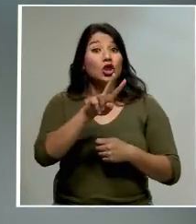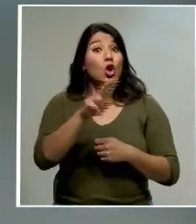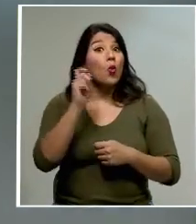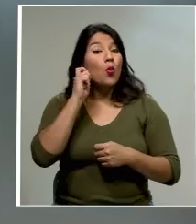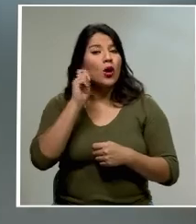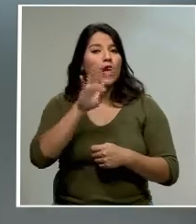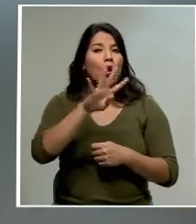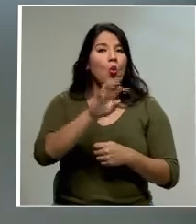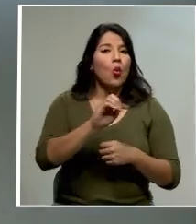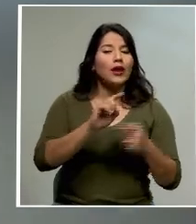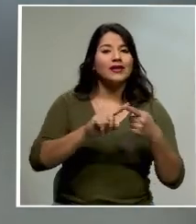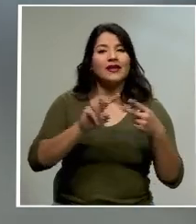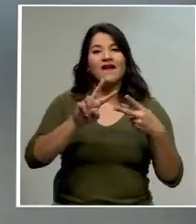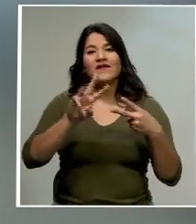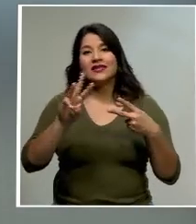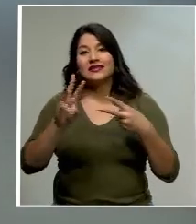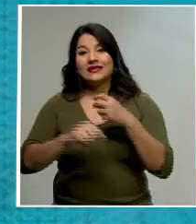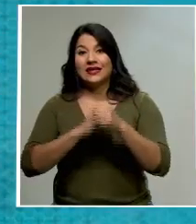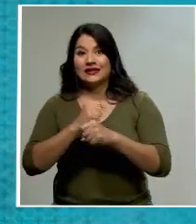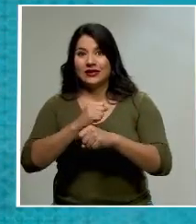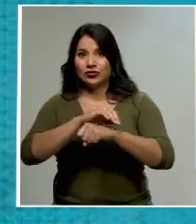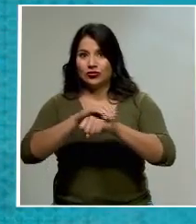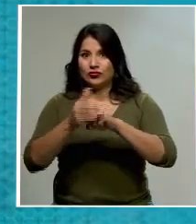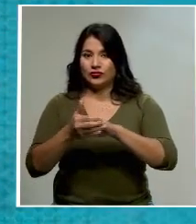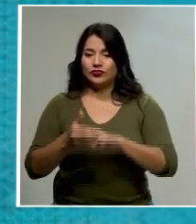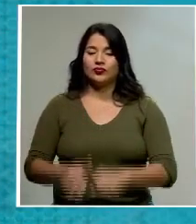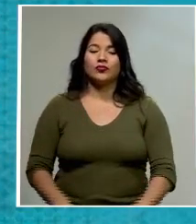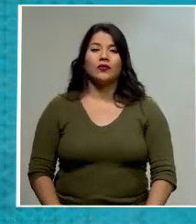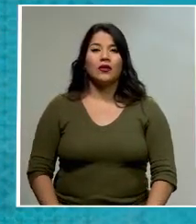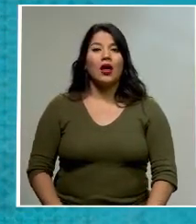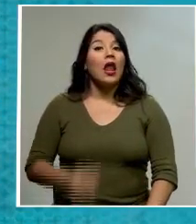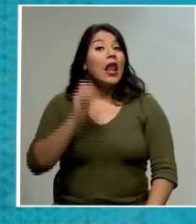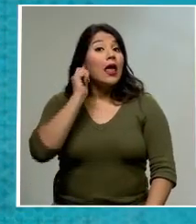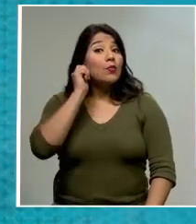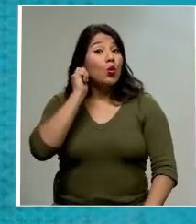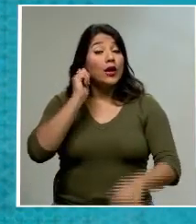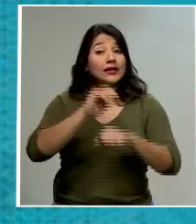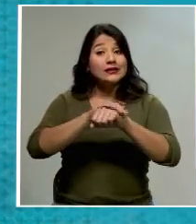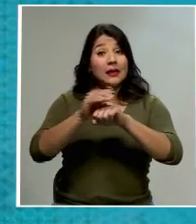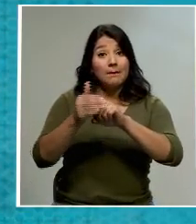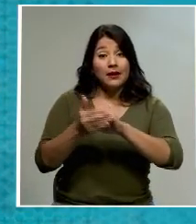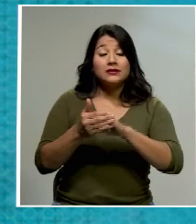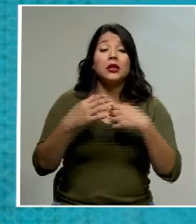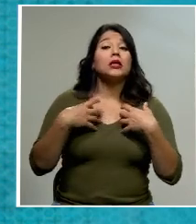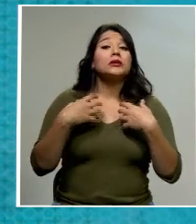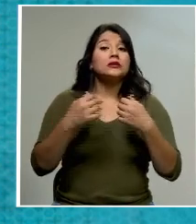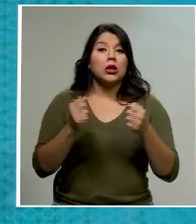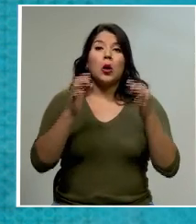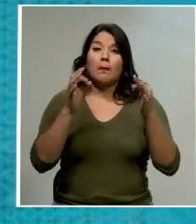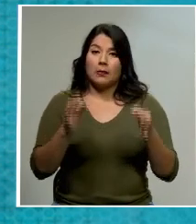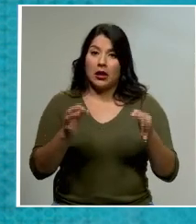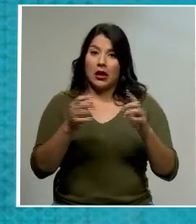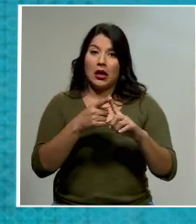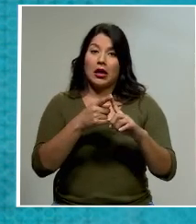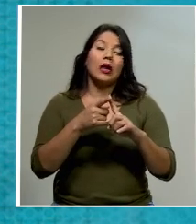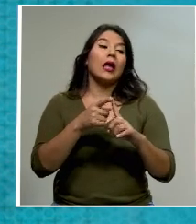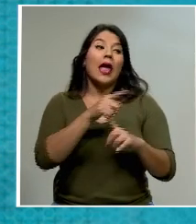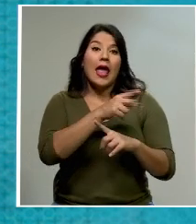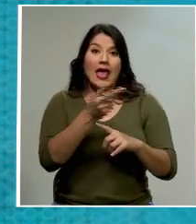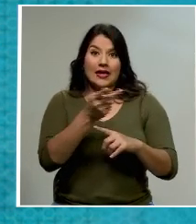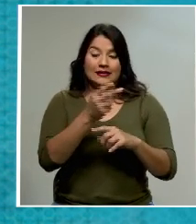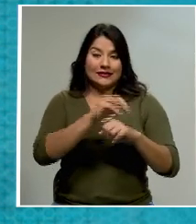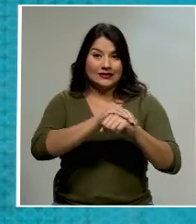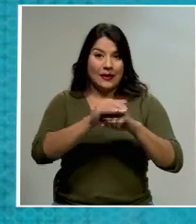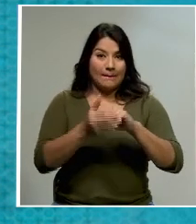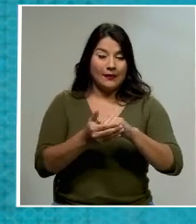se encontraban en estado de gestación. Las pacientes iban en condición estable desde el punto de vista embarazada